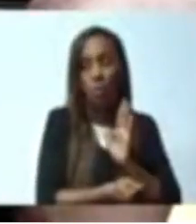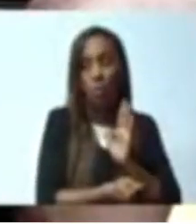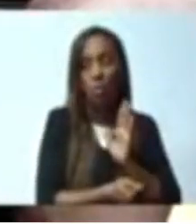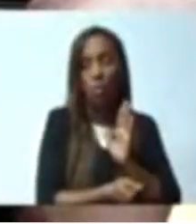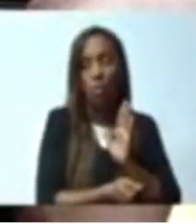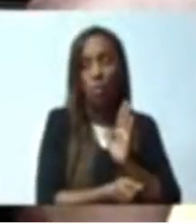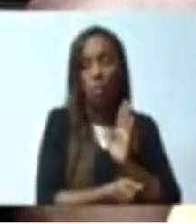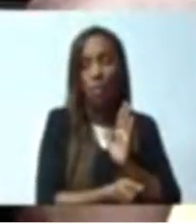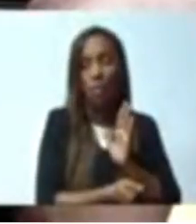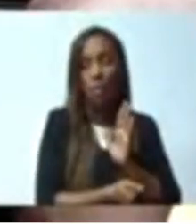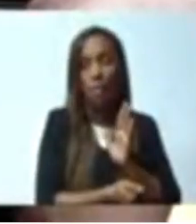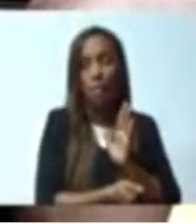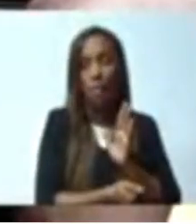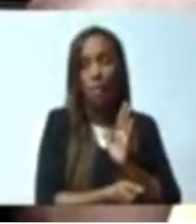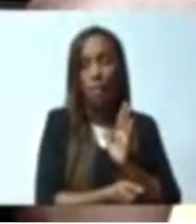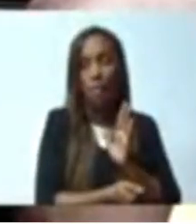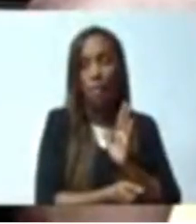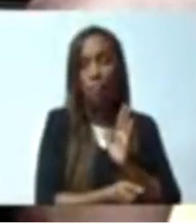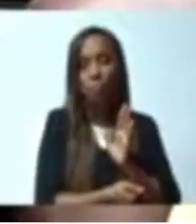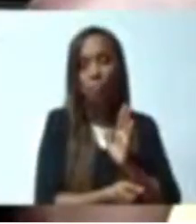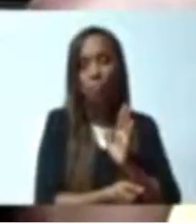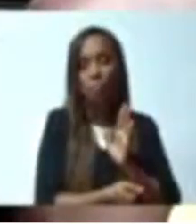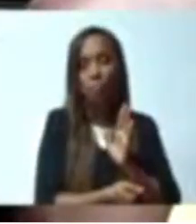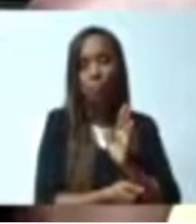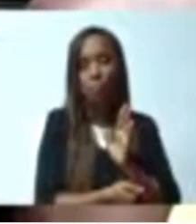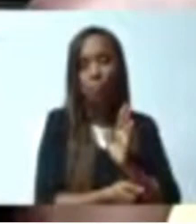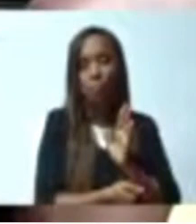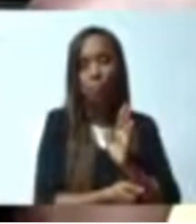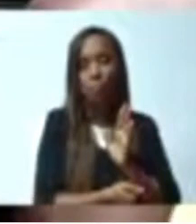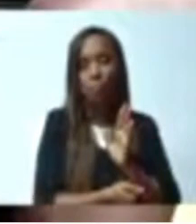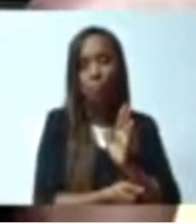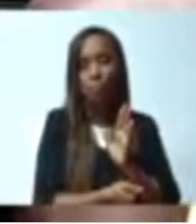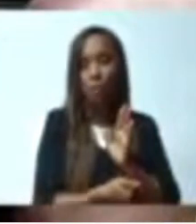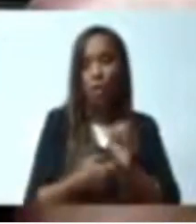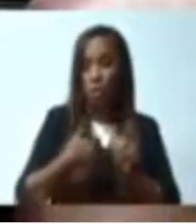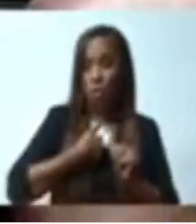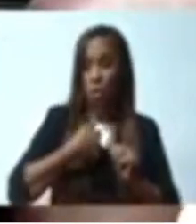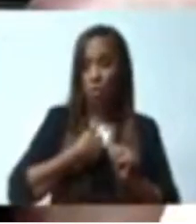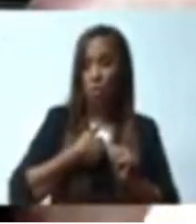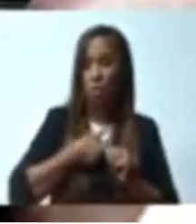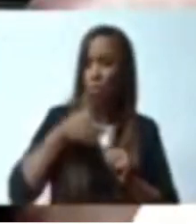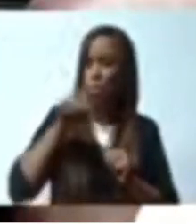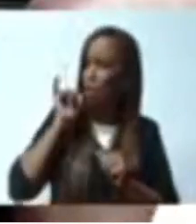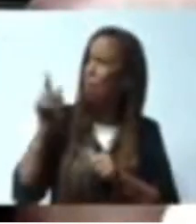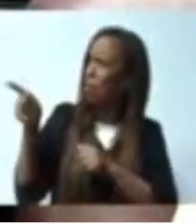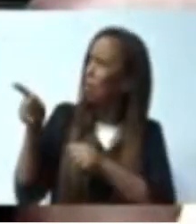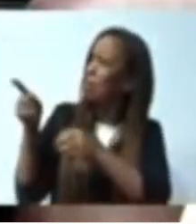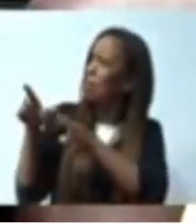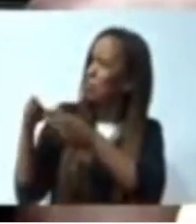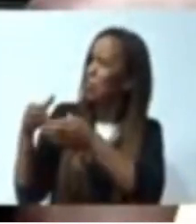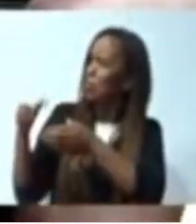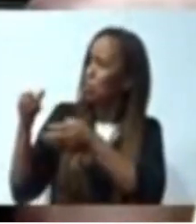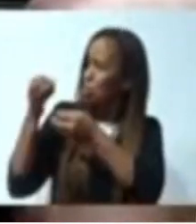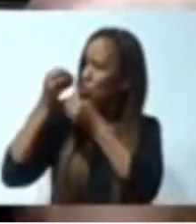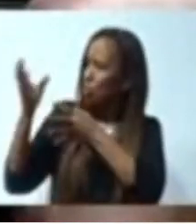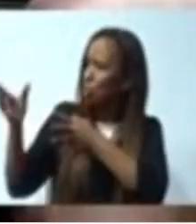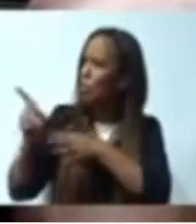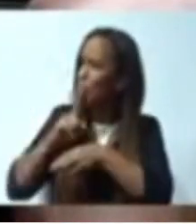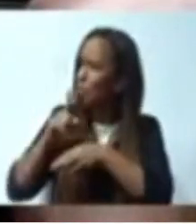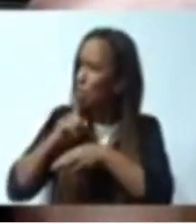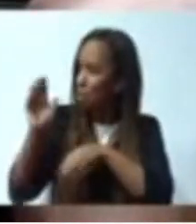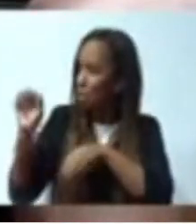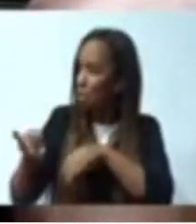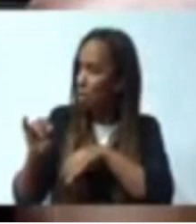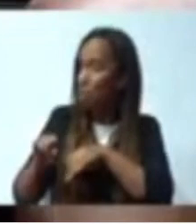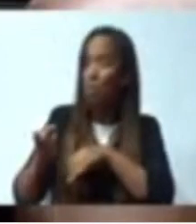jurídicos, no hubieran podido hacer lo mismo, pero bien hecho. Yo decía eso en la comisión. Entonces,